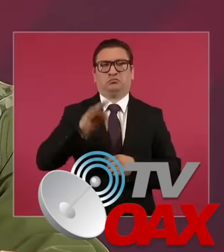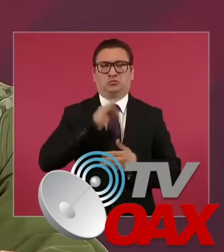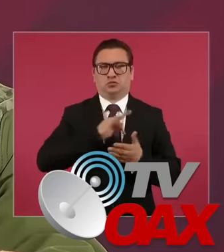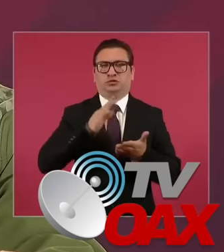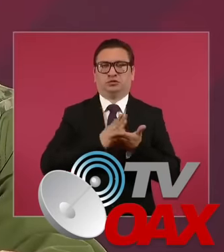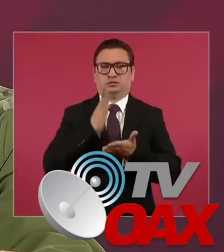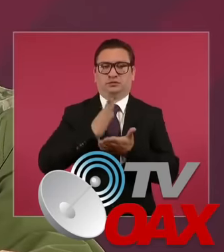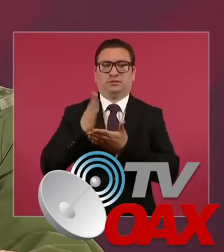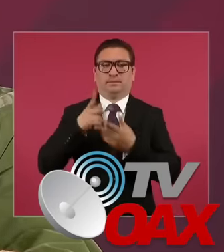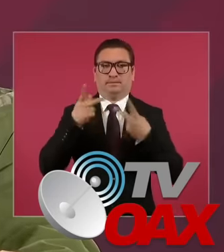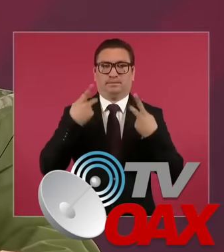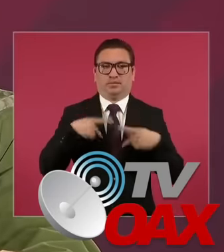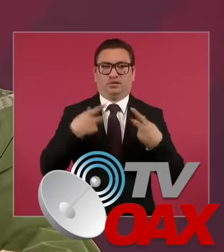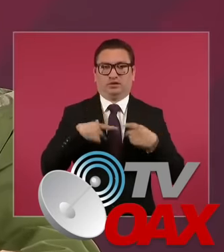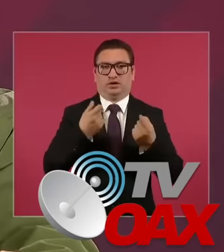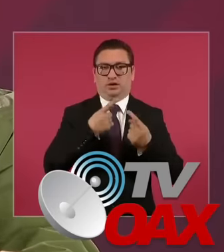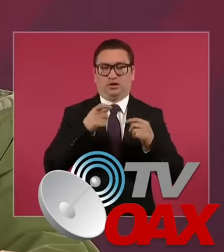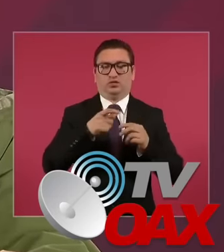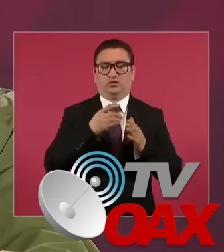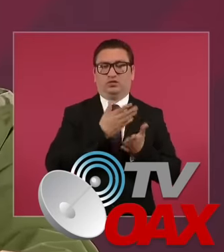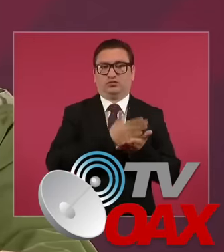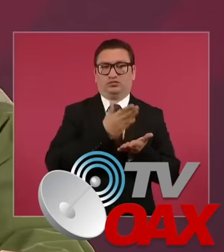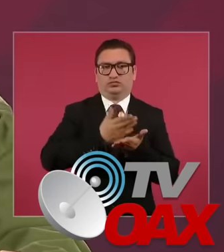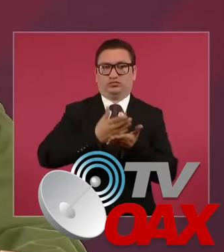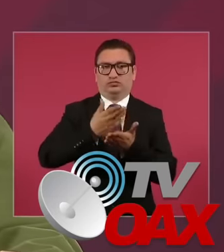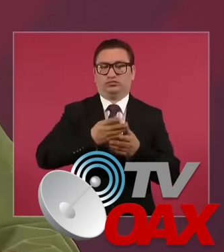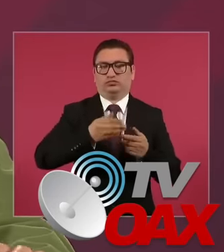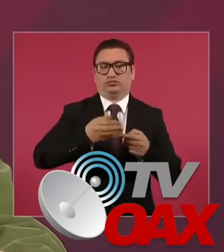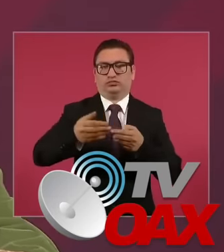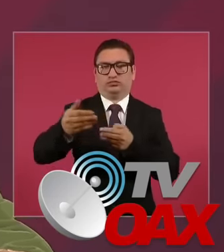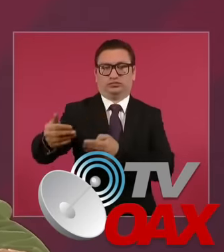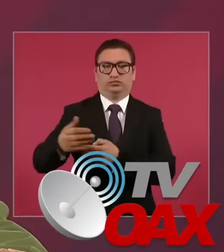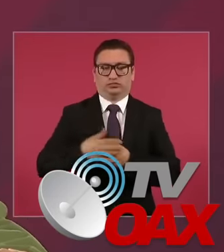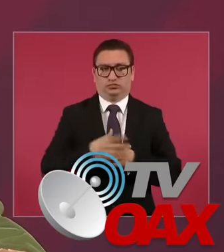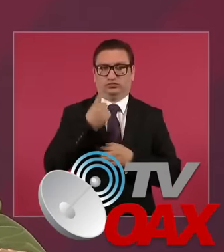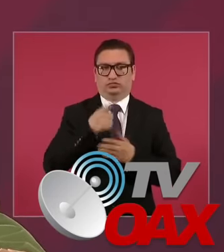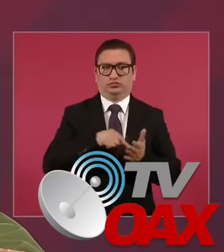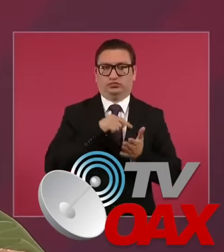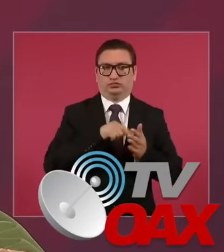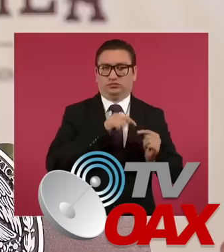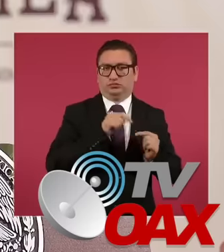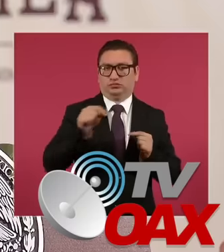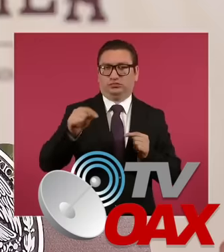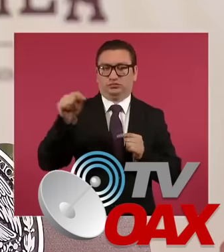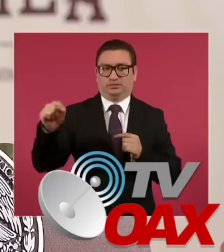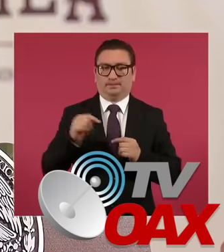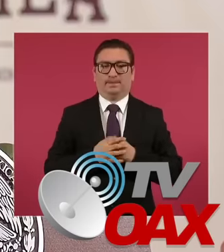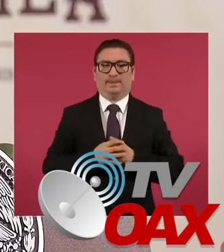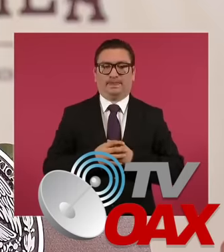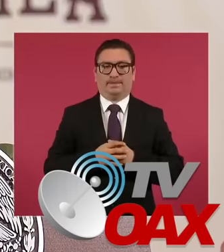haya pasajeros que se desplacen por tramos cortos o de un lugar a otro. Y